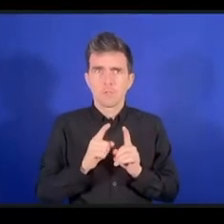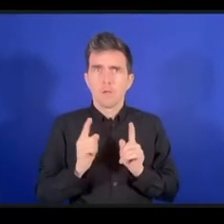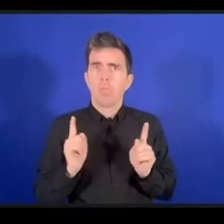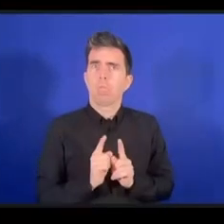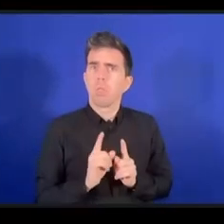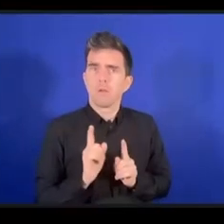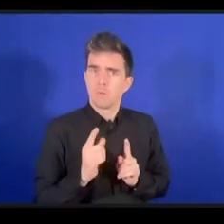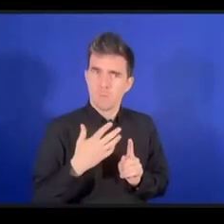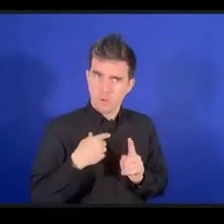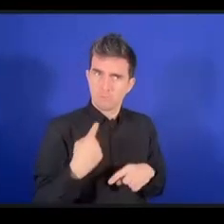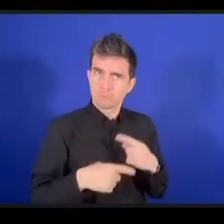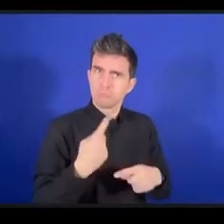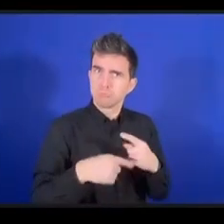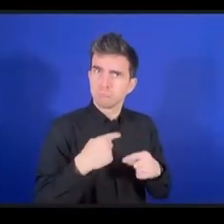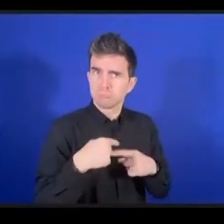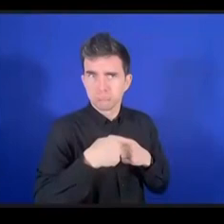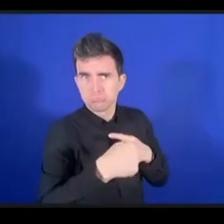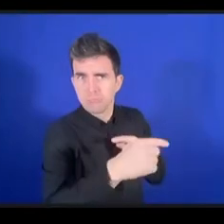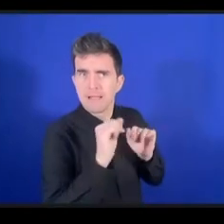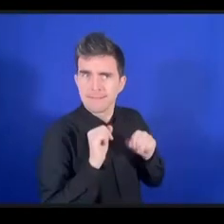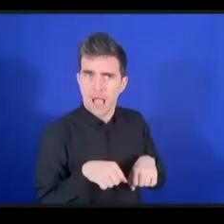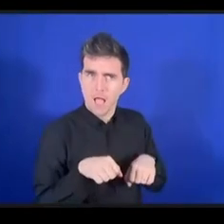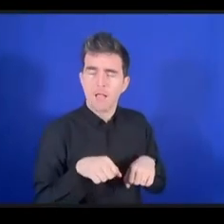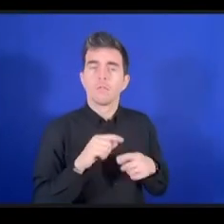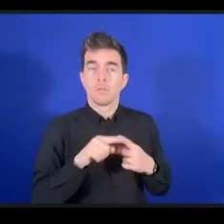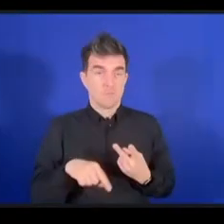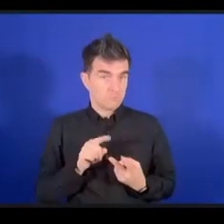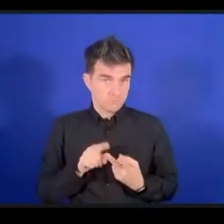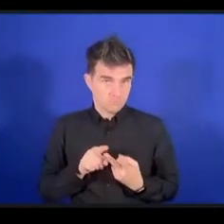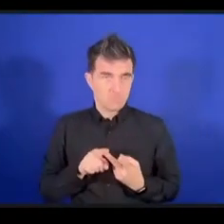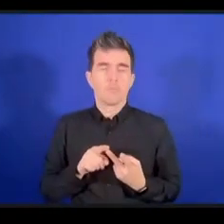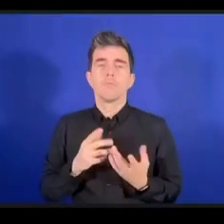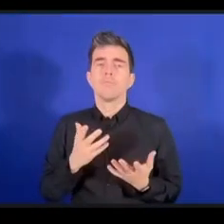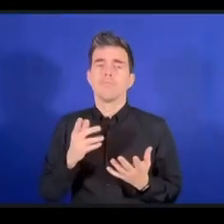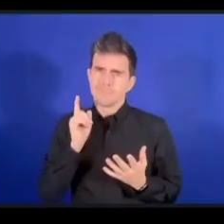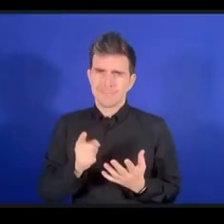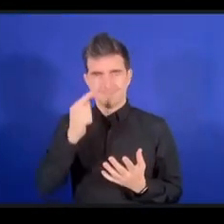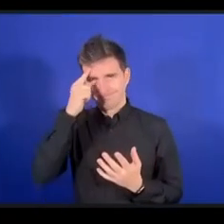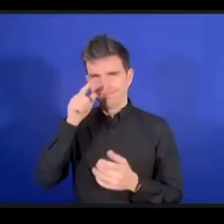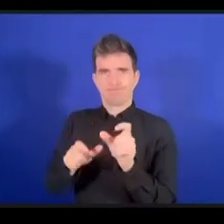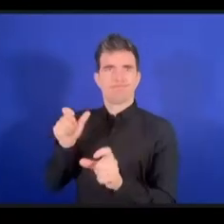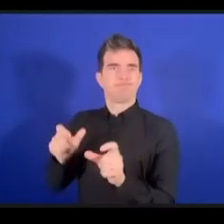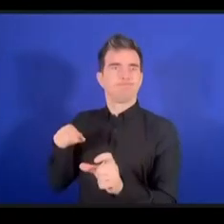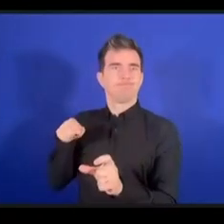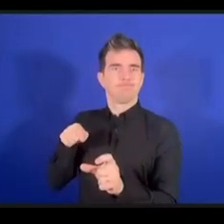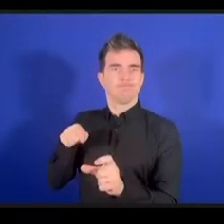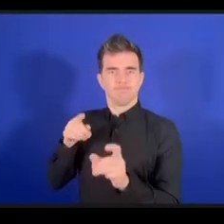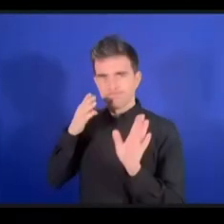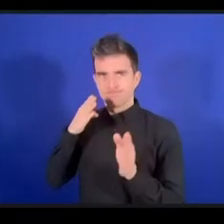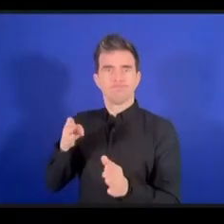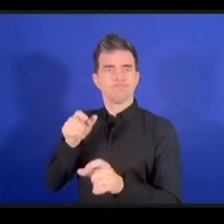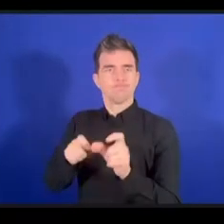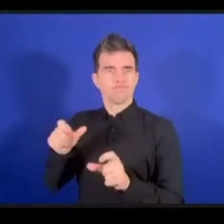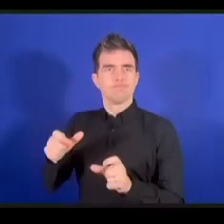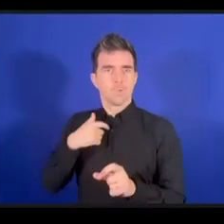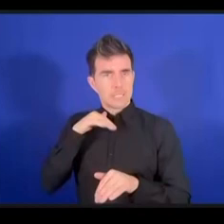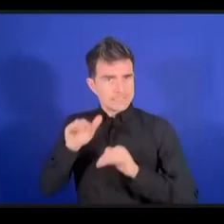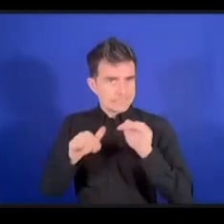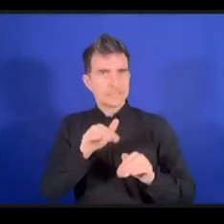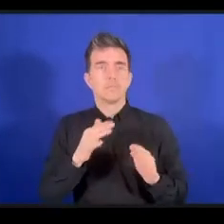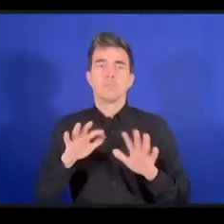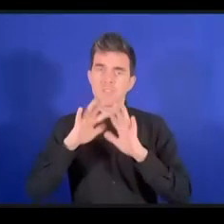los las líneas de acción que en mi opinión son importantes son eh un establecimiento de